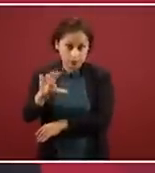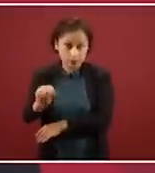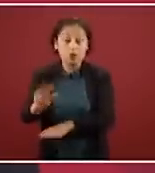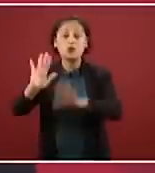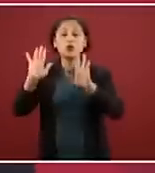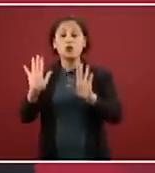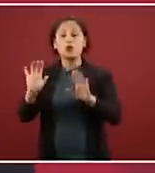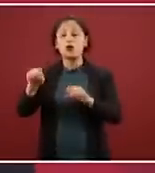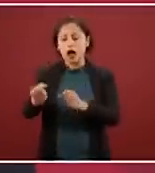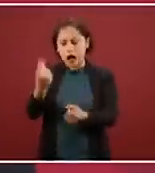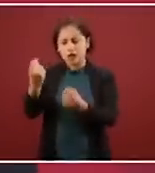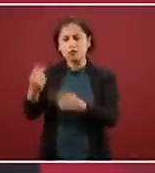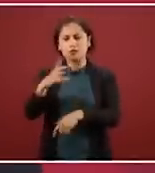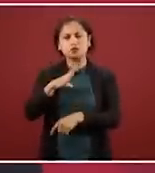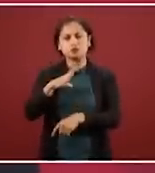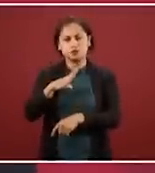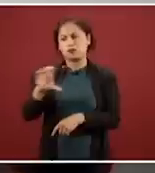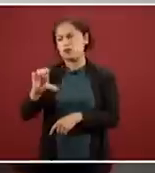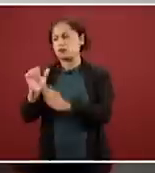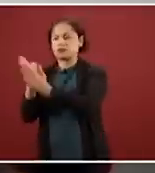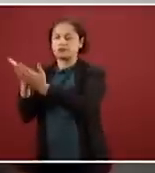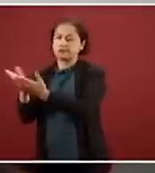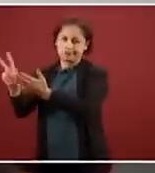hay libros que